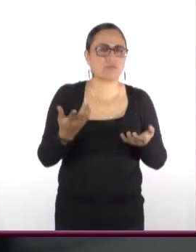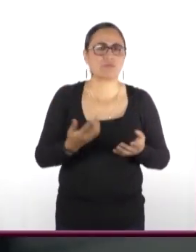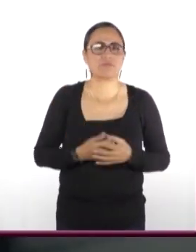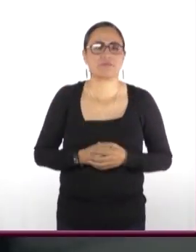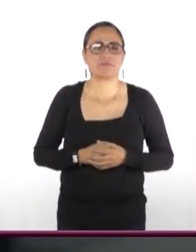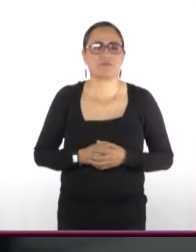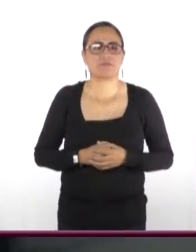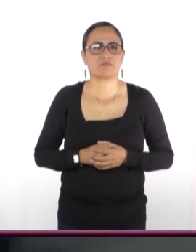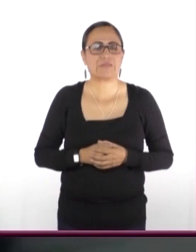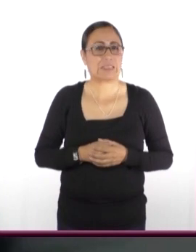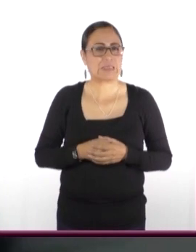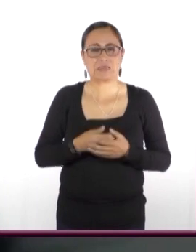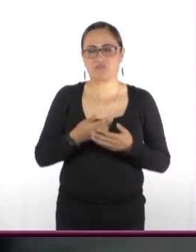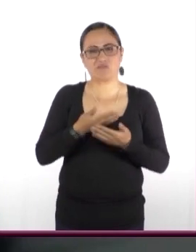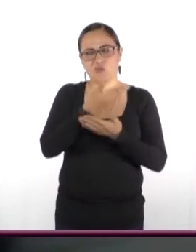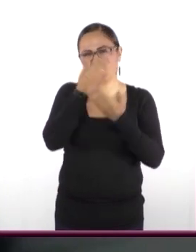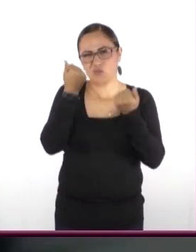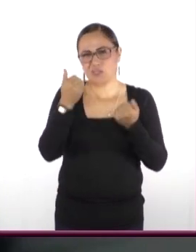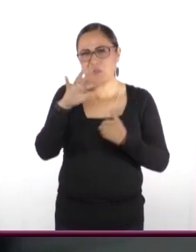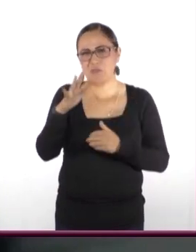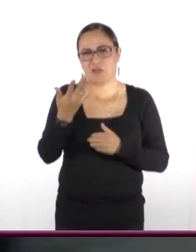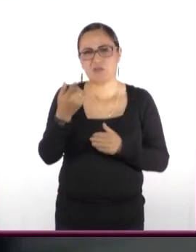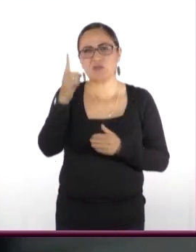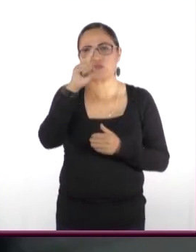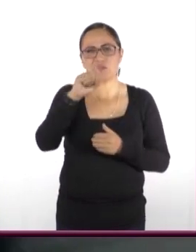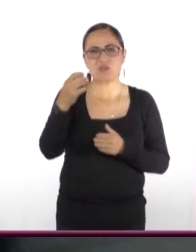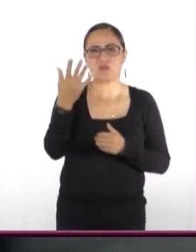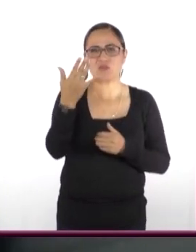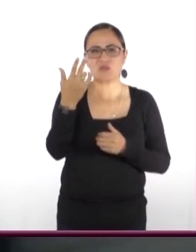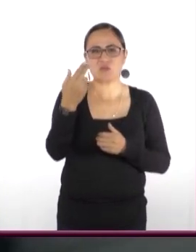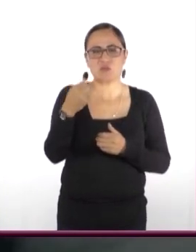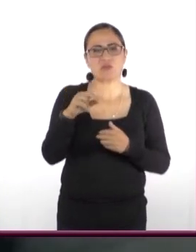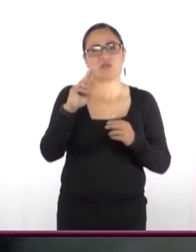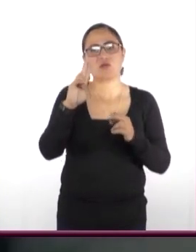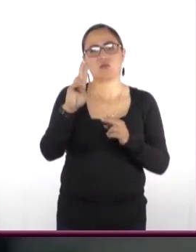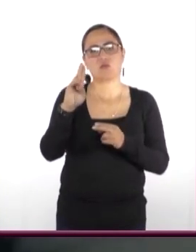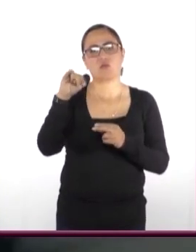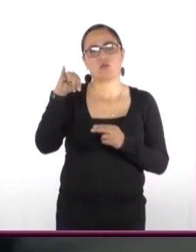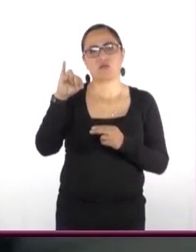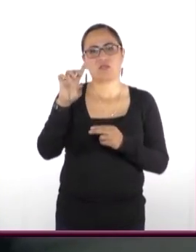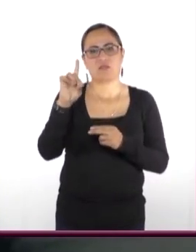yo, como, pues no lo sé, como 150 unidades astronómicas. Esto es,